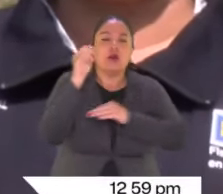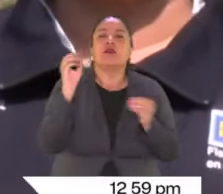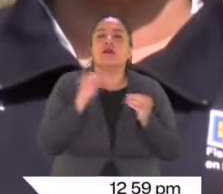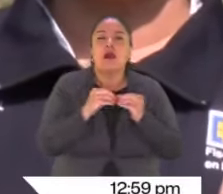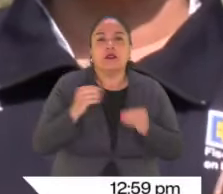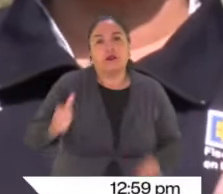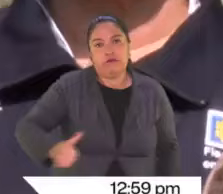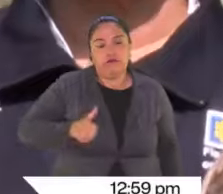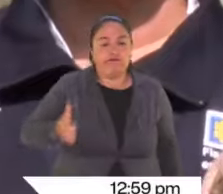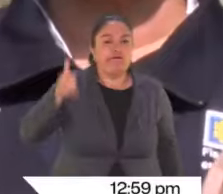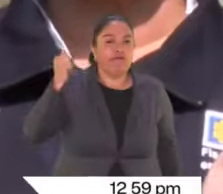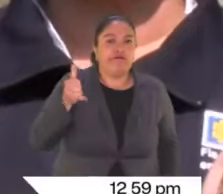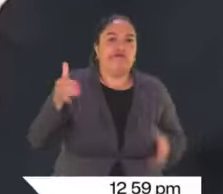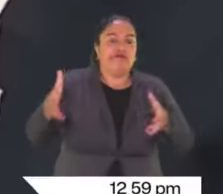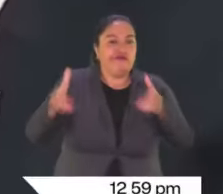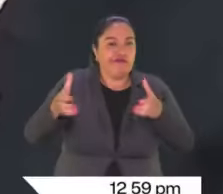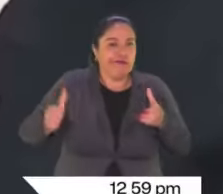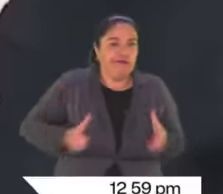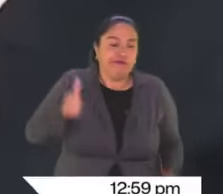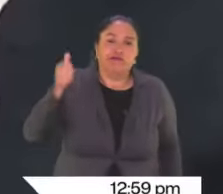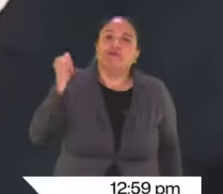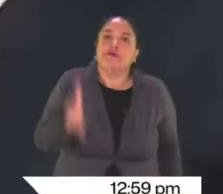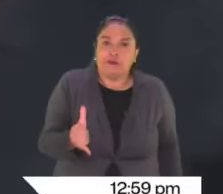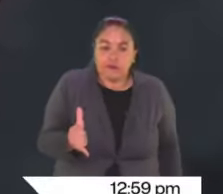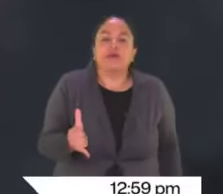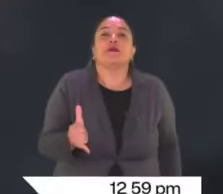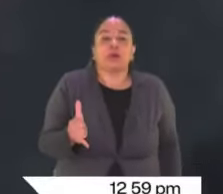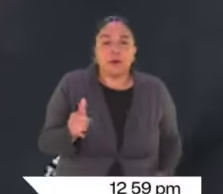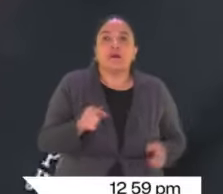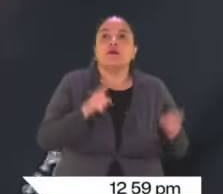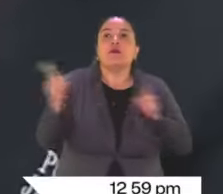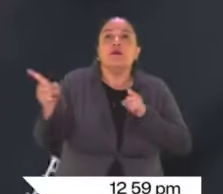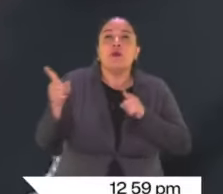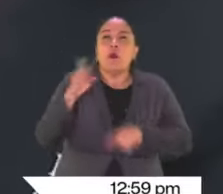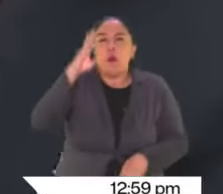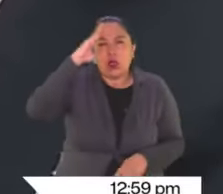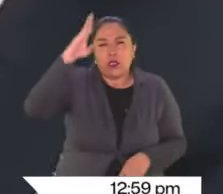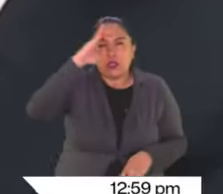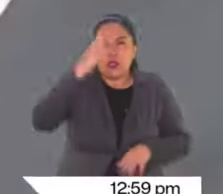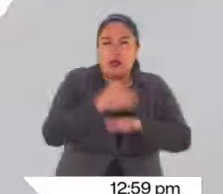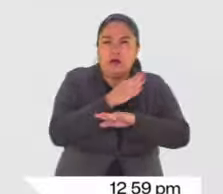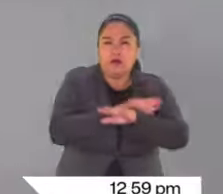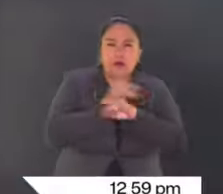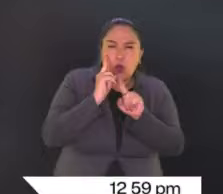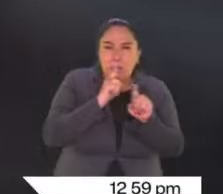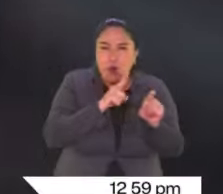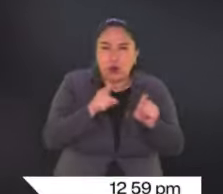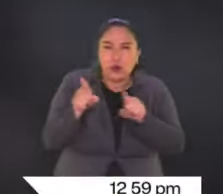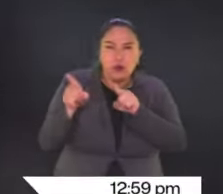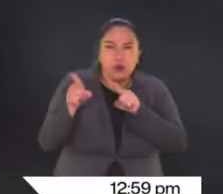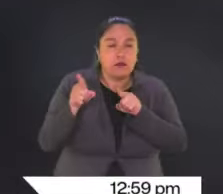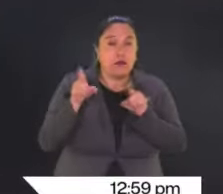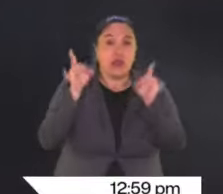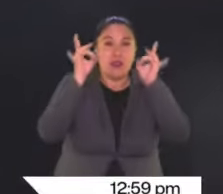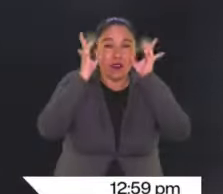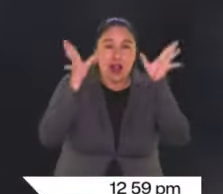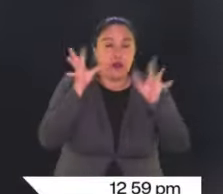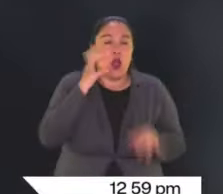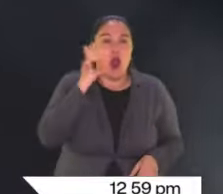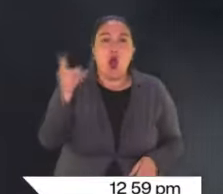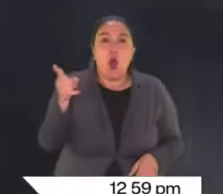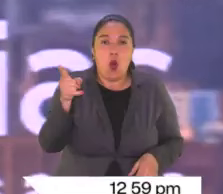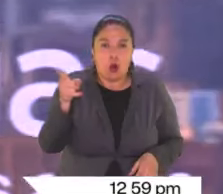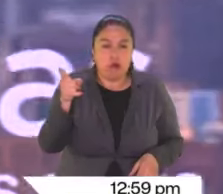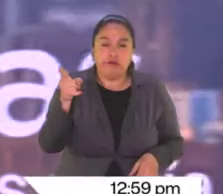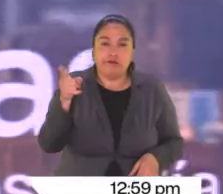las accedía violentamente. La fiscalía ya prepara la acusación por 3 delitos contra el dueño del viaje del terror, cargos que no aceptó.